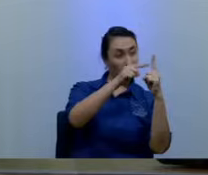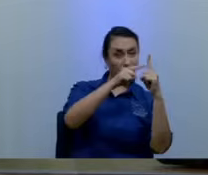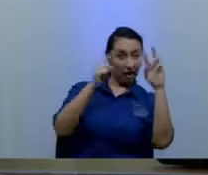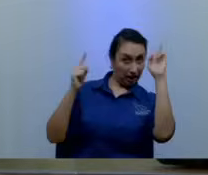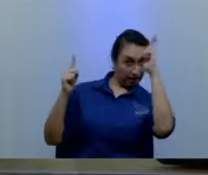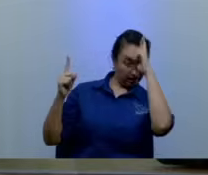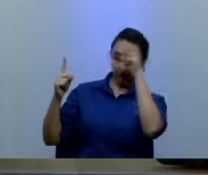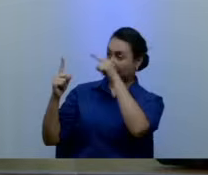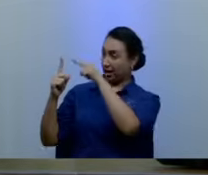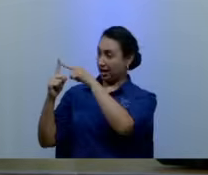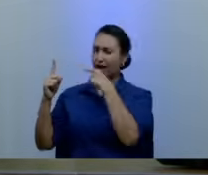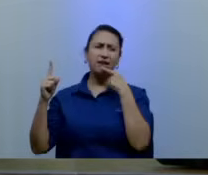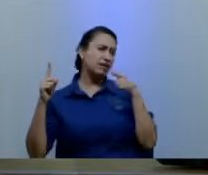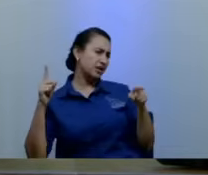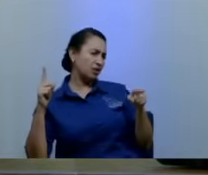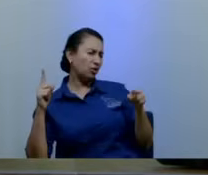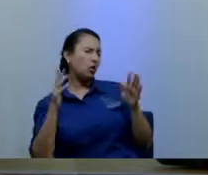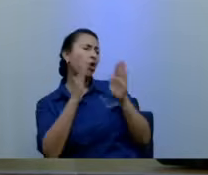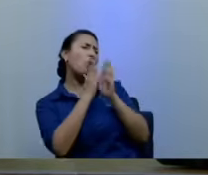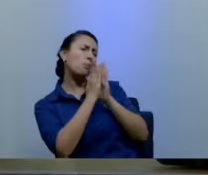rediman,